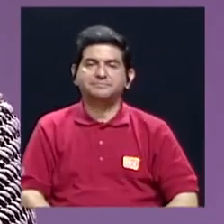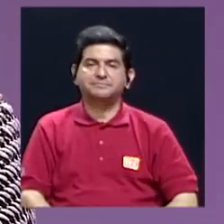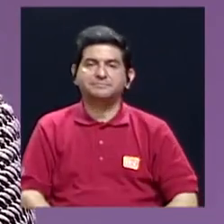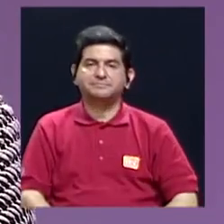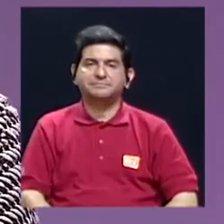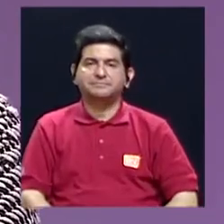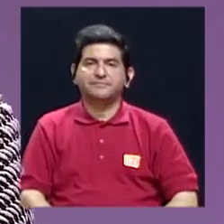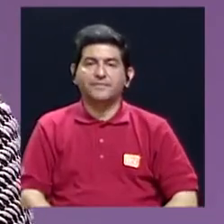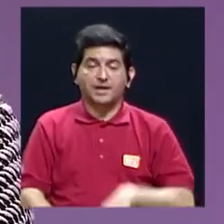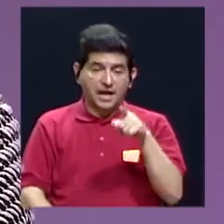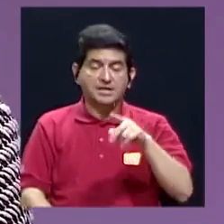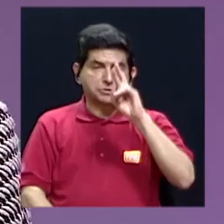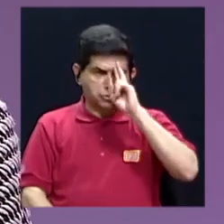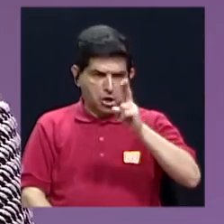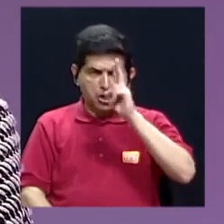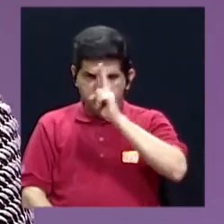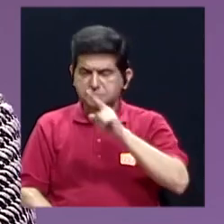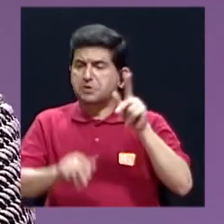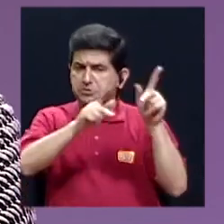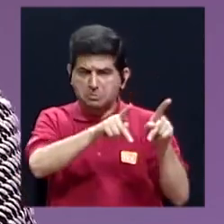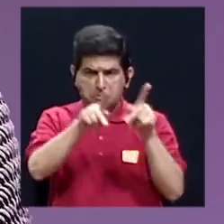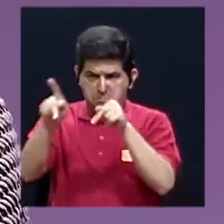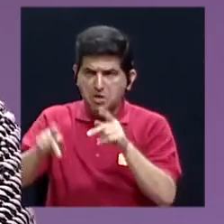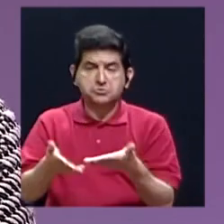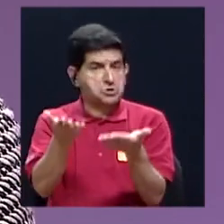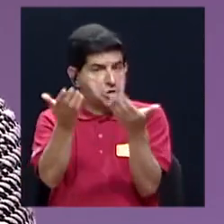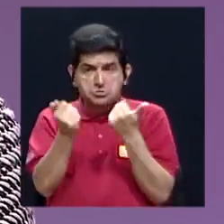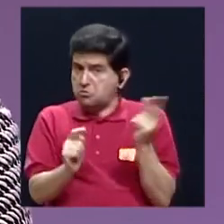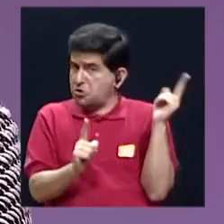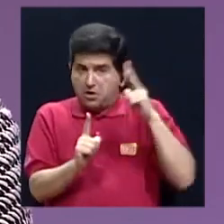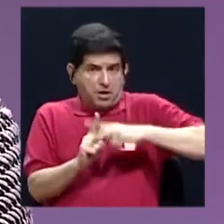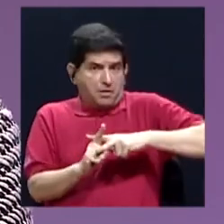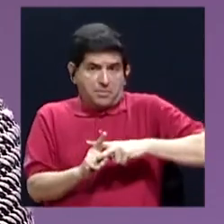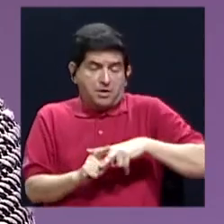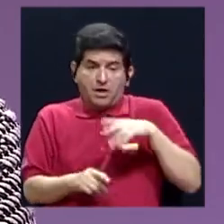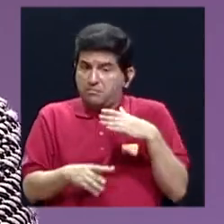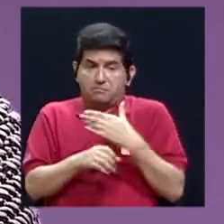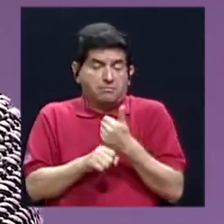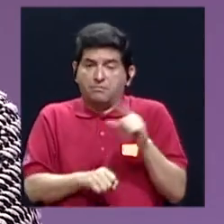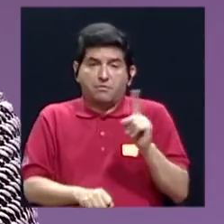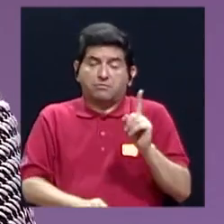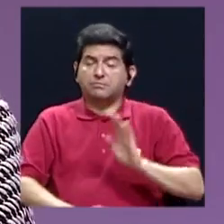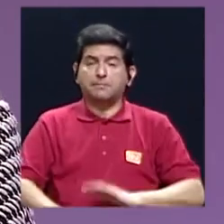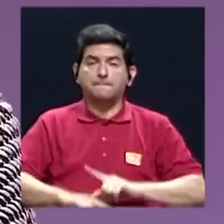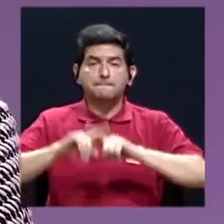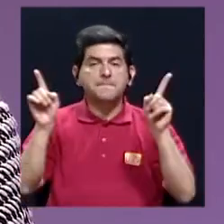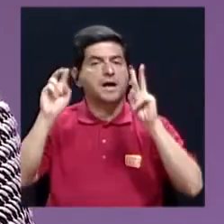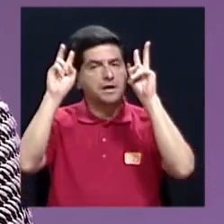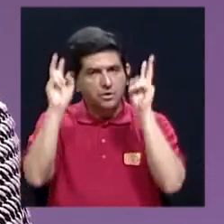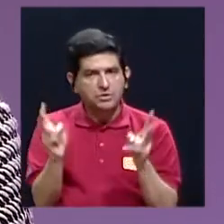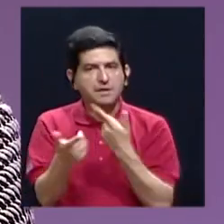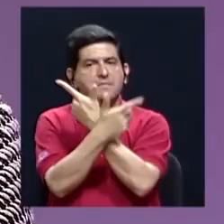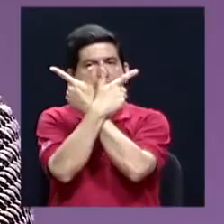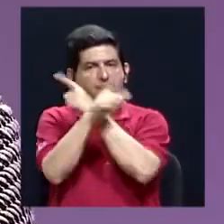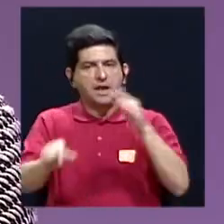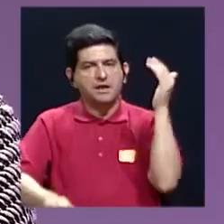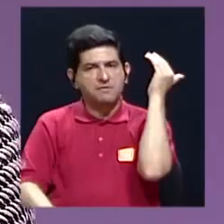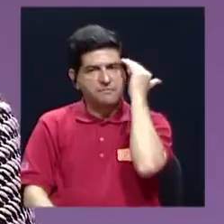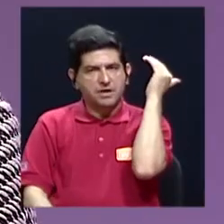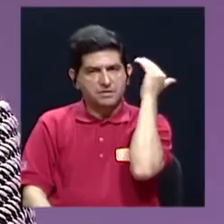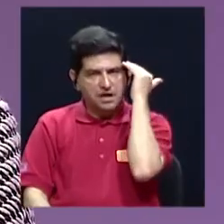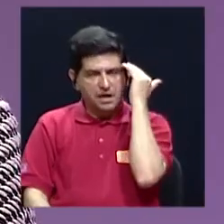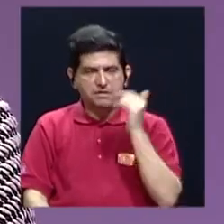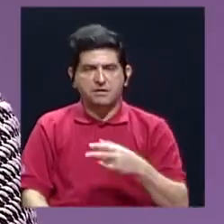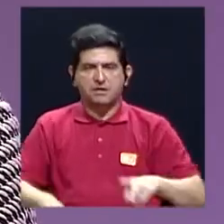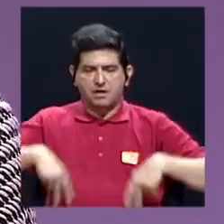En realidad, se está respetando que las personas que no quieren hacérsela no se la tengan que hacer, pero es un tema de libertad de conciencia